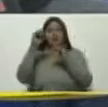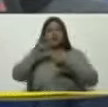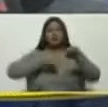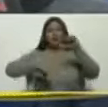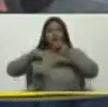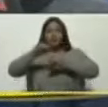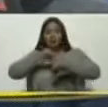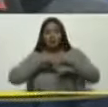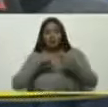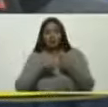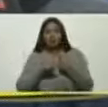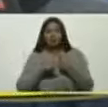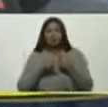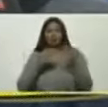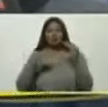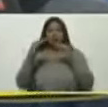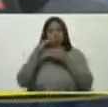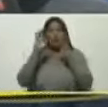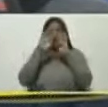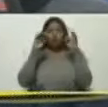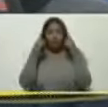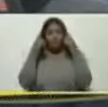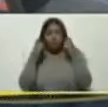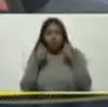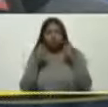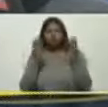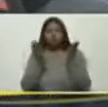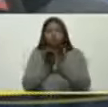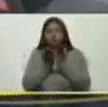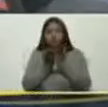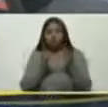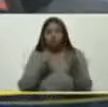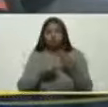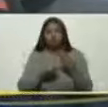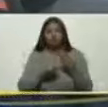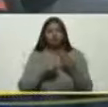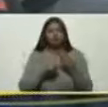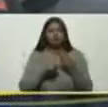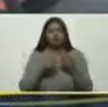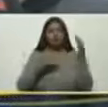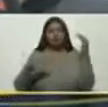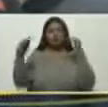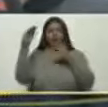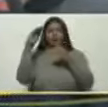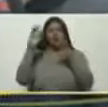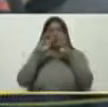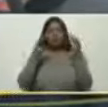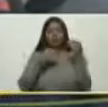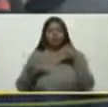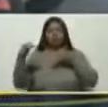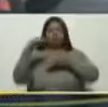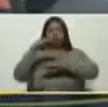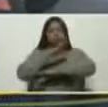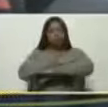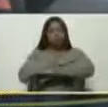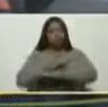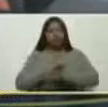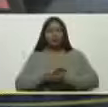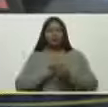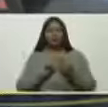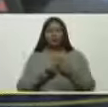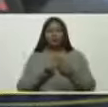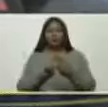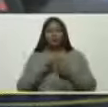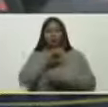científico, con el mayor nivel académico, con el mayor nivel moral, para